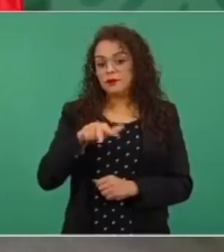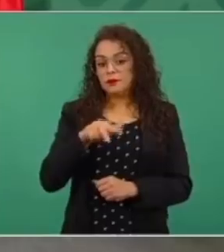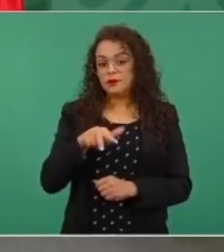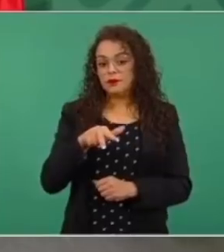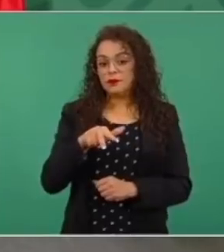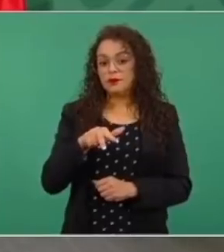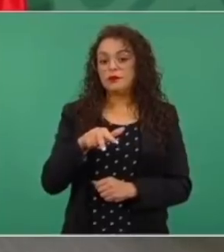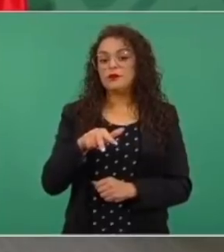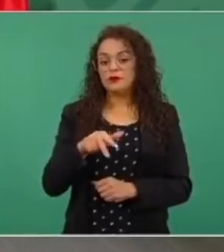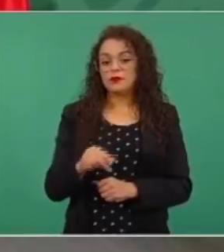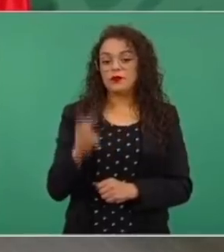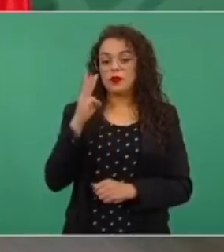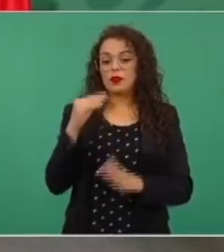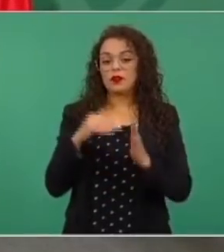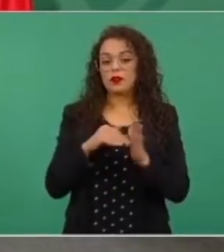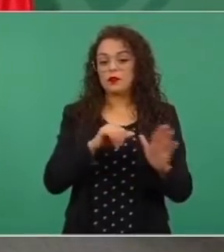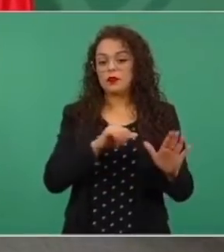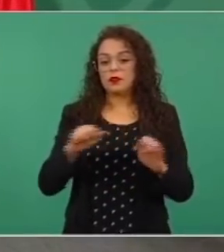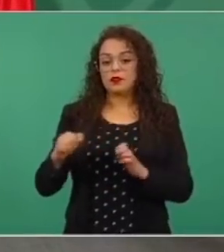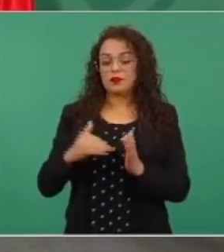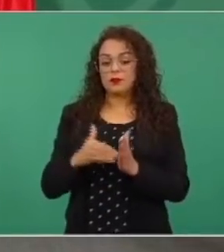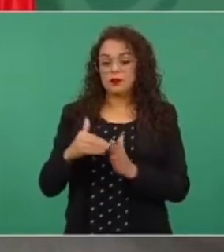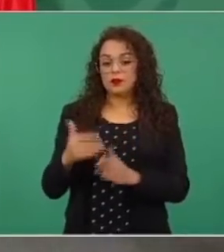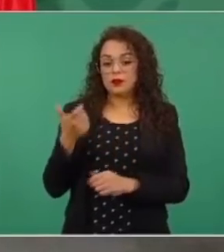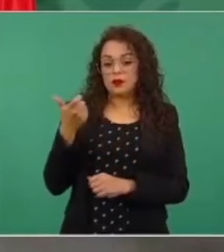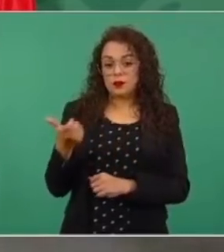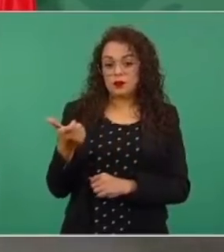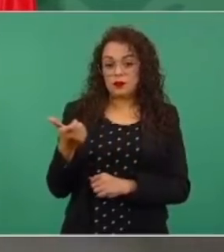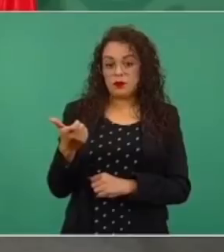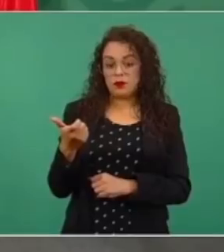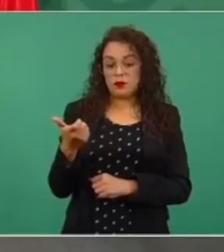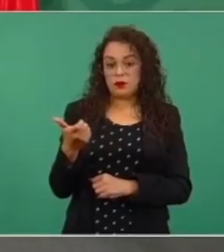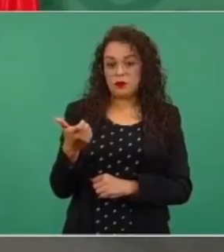Presidencia ejerció 3.600 millones de pesos.